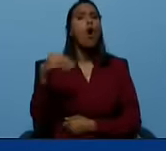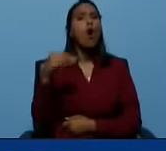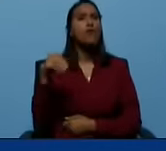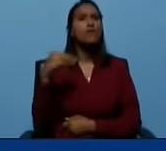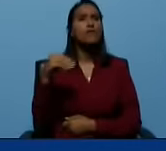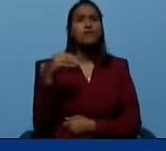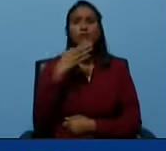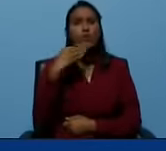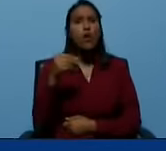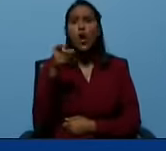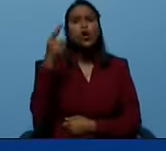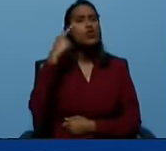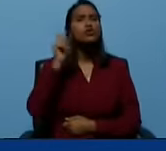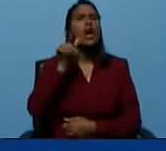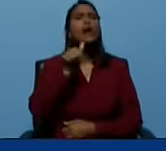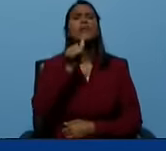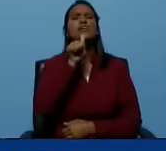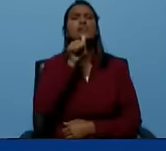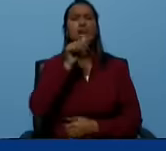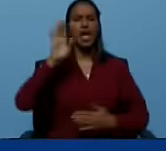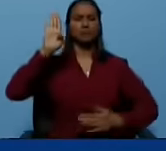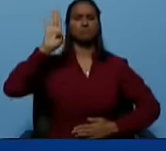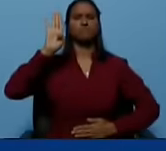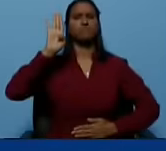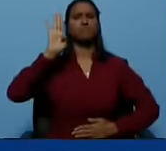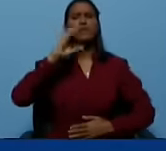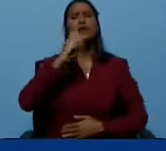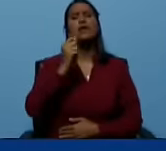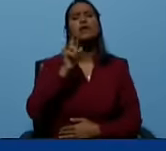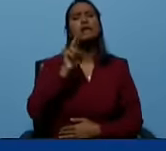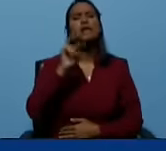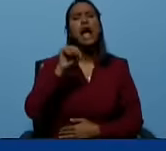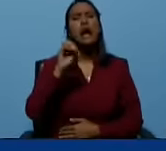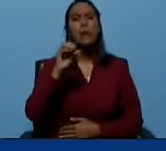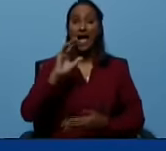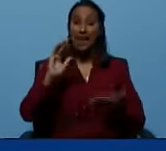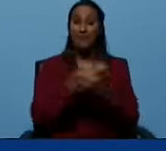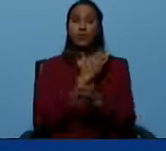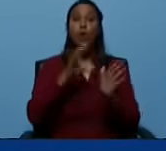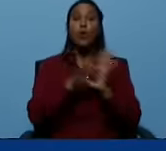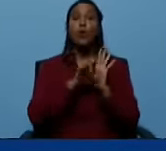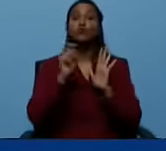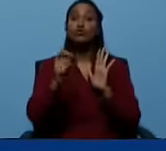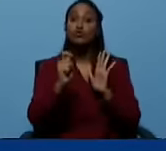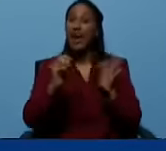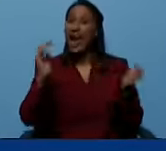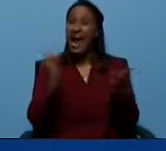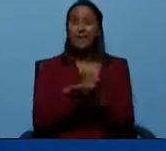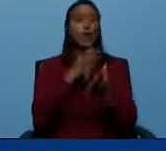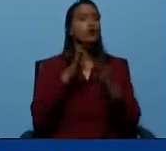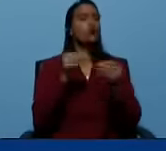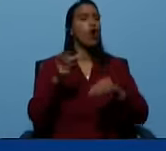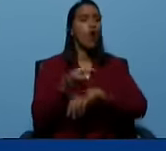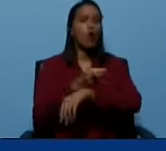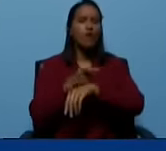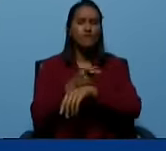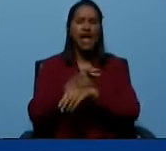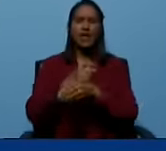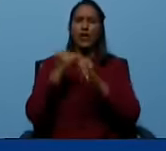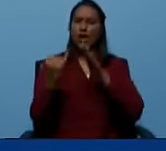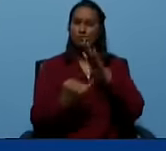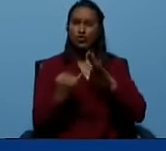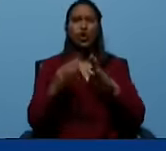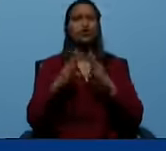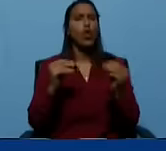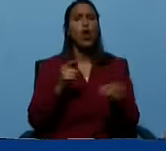Carmona Estanga. Pero Carmona Estanga dio un golpe de Estado, eliminó la Constitución, eliminó los poderes públicos, todo. Dio la orden de masacrar